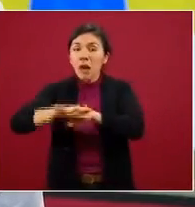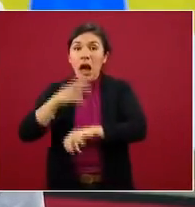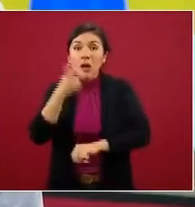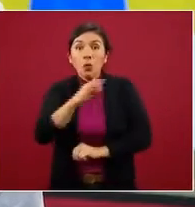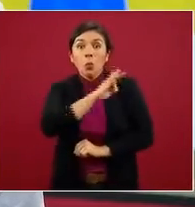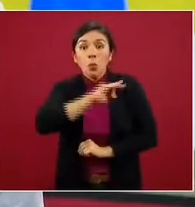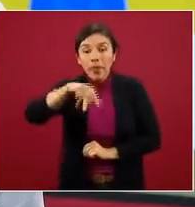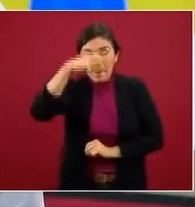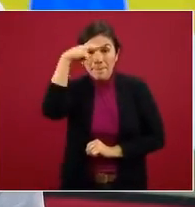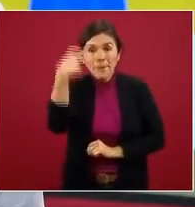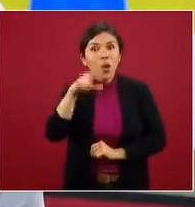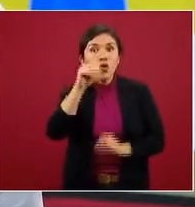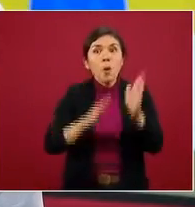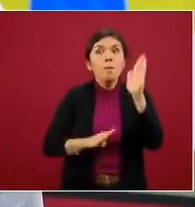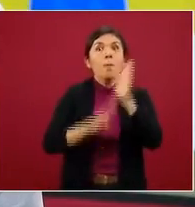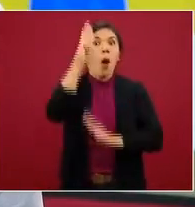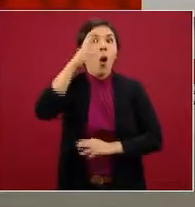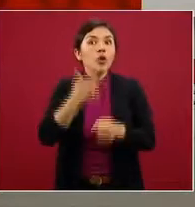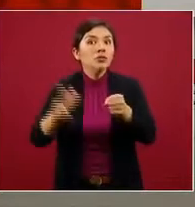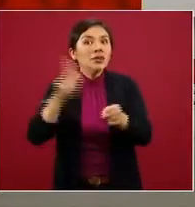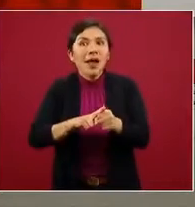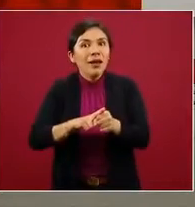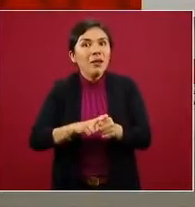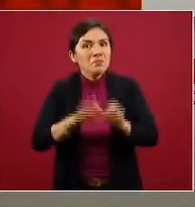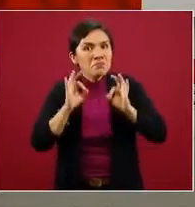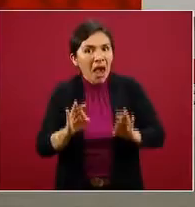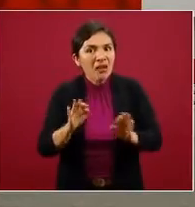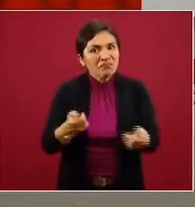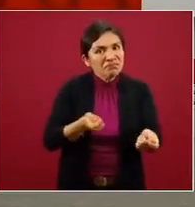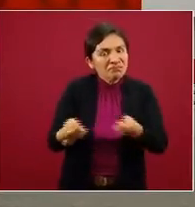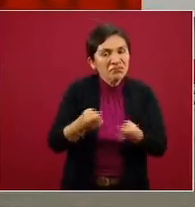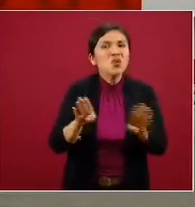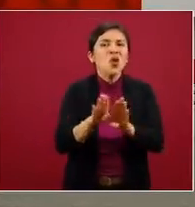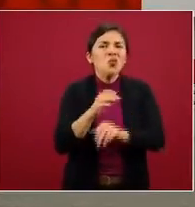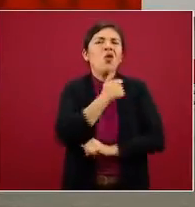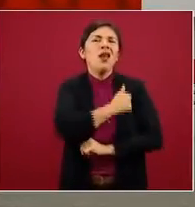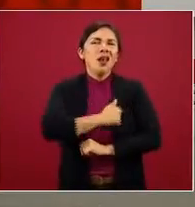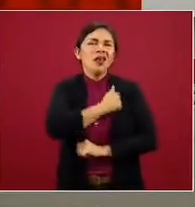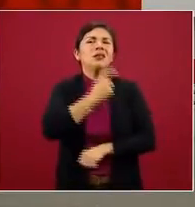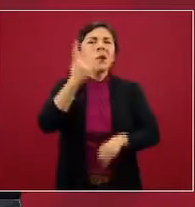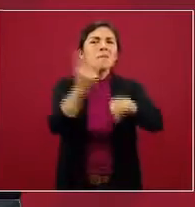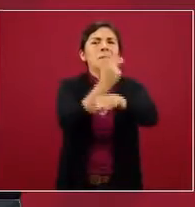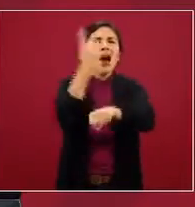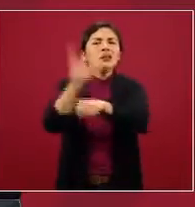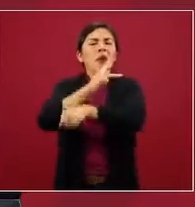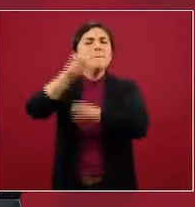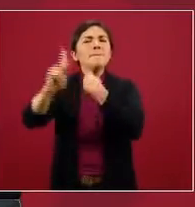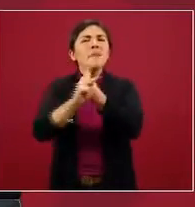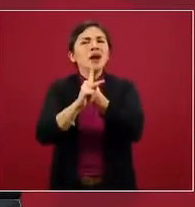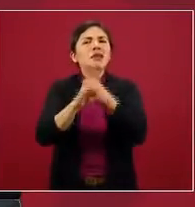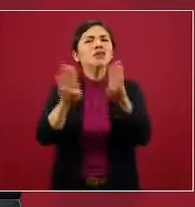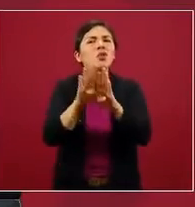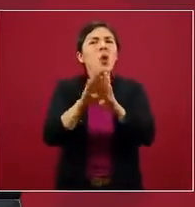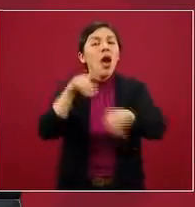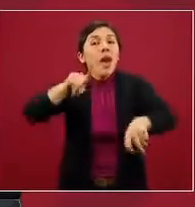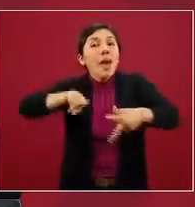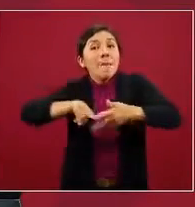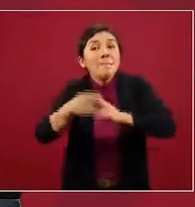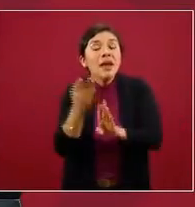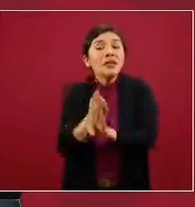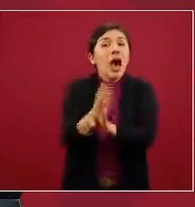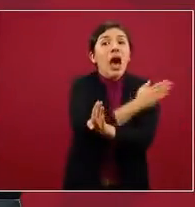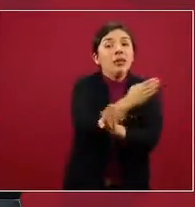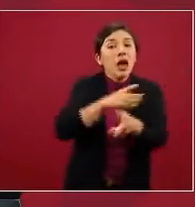en México no se rebasen los hospitales, como desafortunadamente sí ocurrió en los países que tuvieron una epidemia